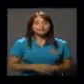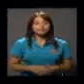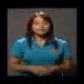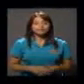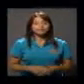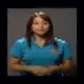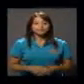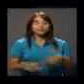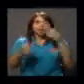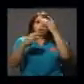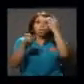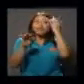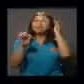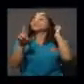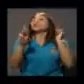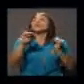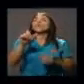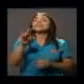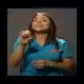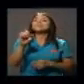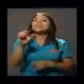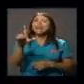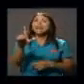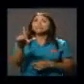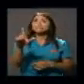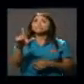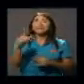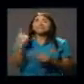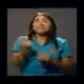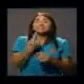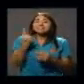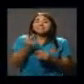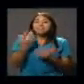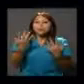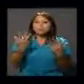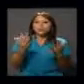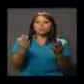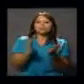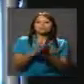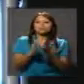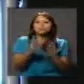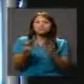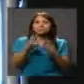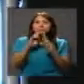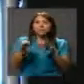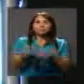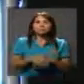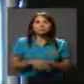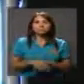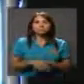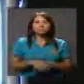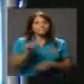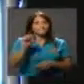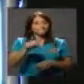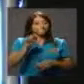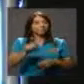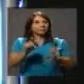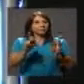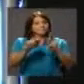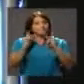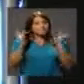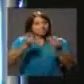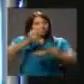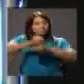y don Héctor Monestel siempre antes de arrancar ovacionado su respuesta por favor si en el partido de los trabajadores